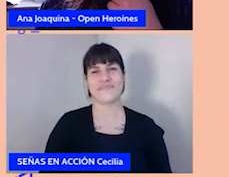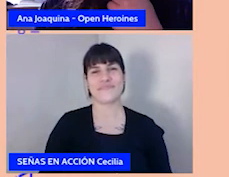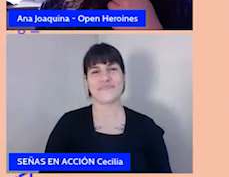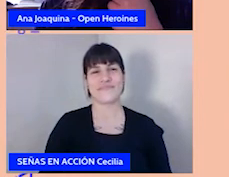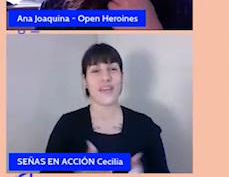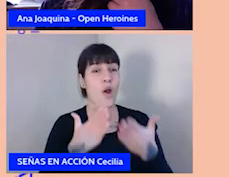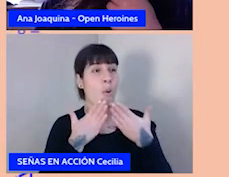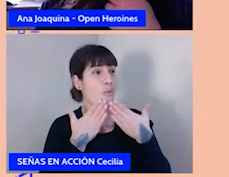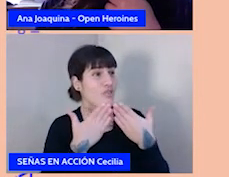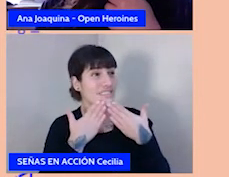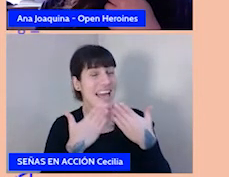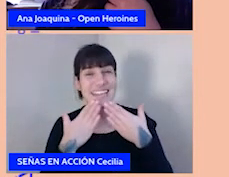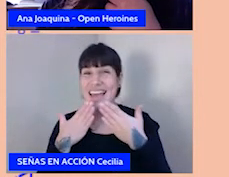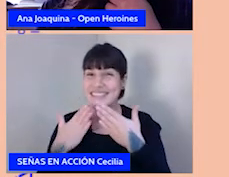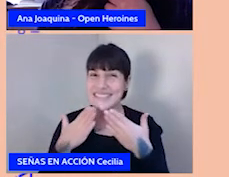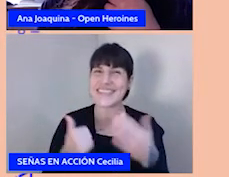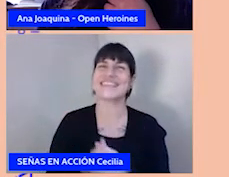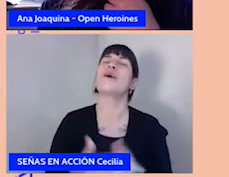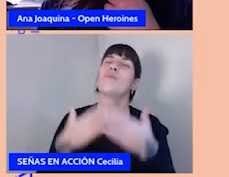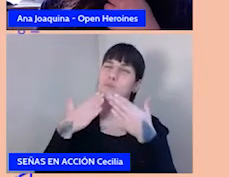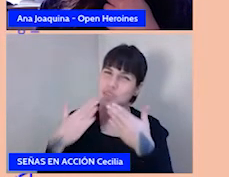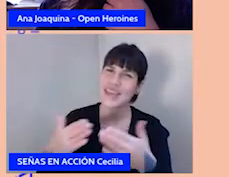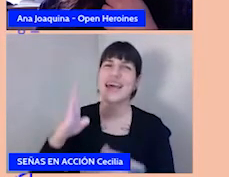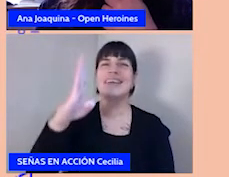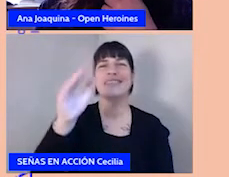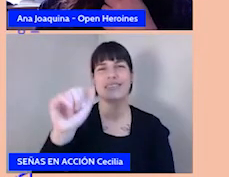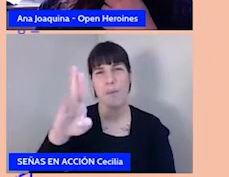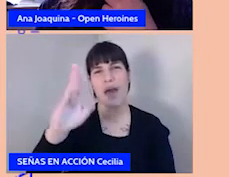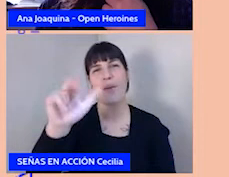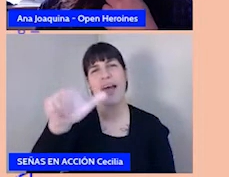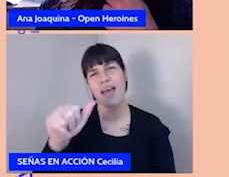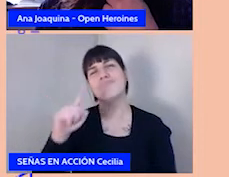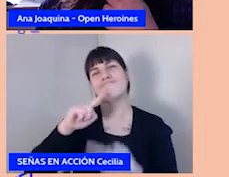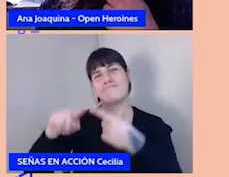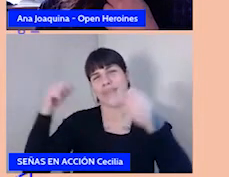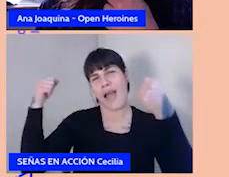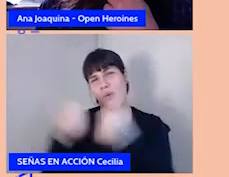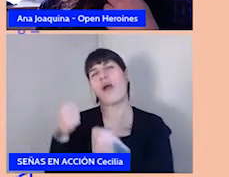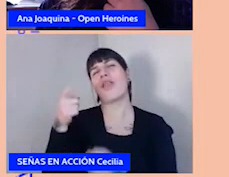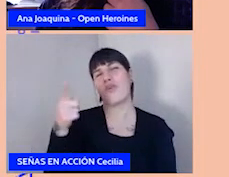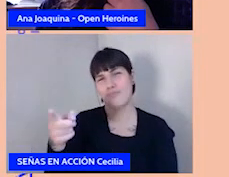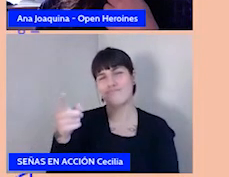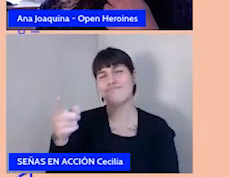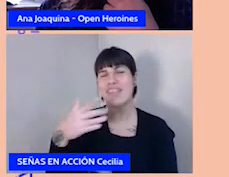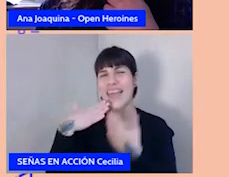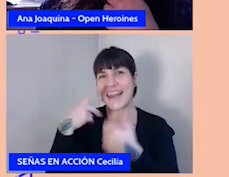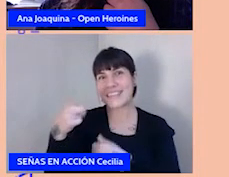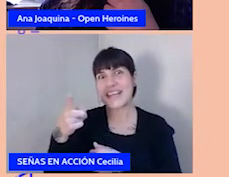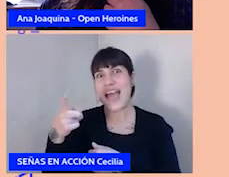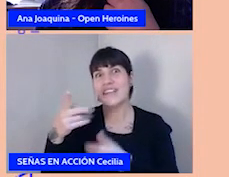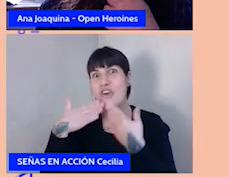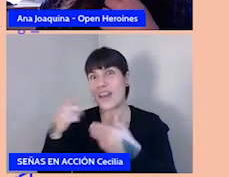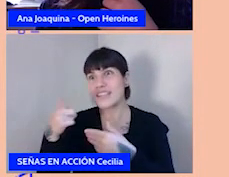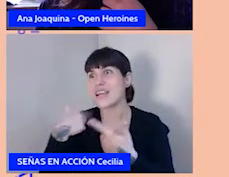Muchas gracias, Bárbara. Y súper de acuerdo con lo que mencionas. Fue pues gracias a eso que pudimos